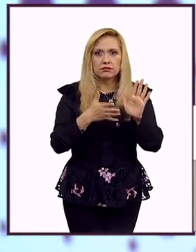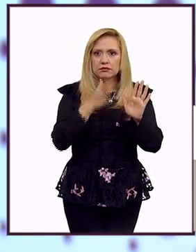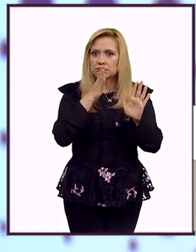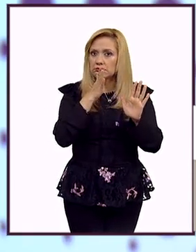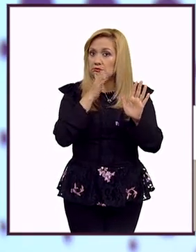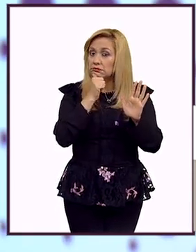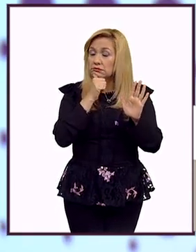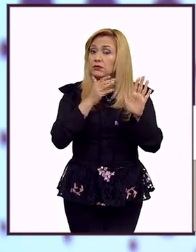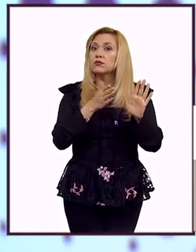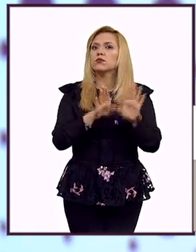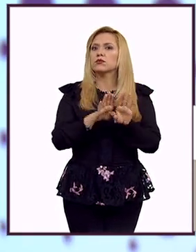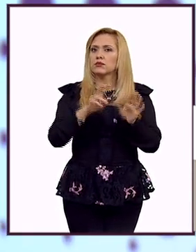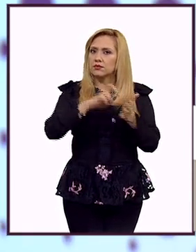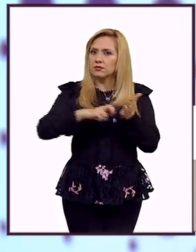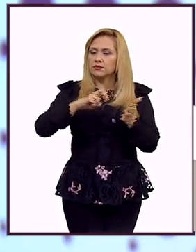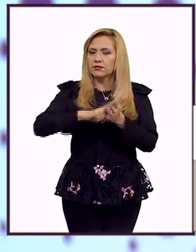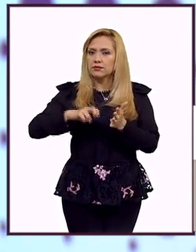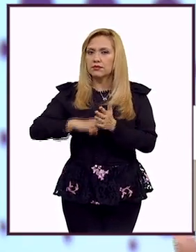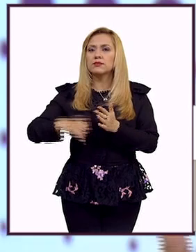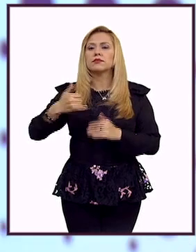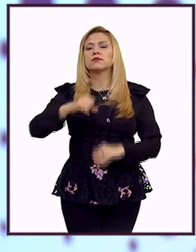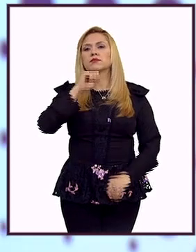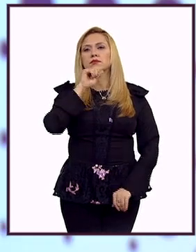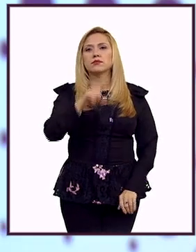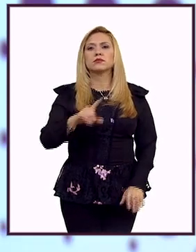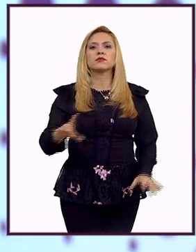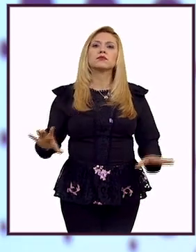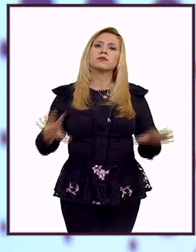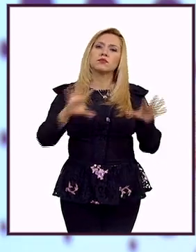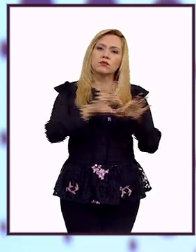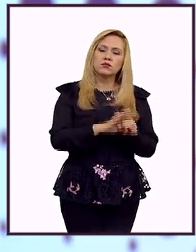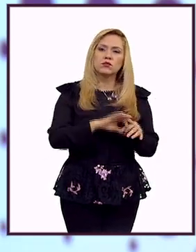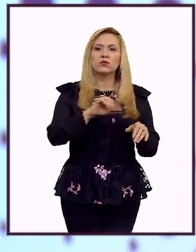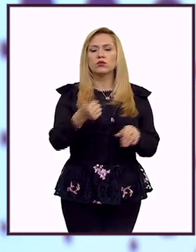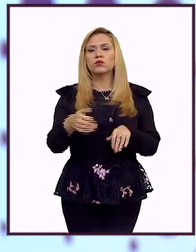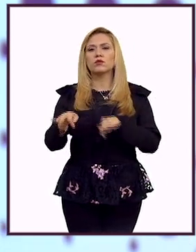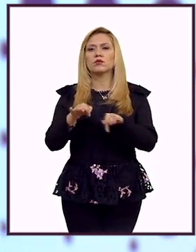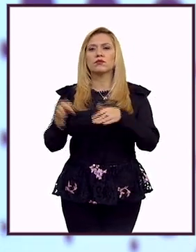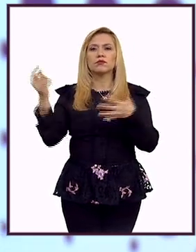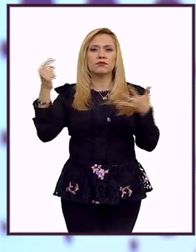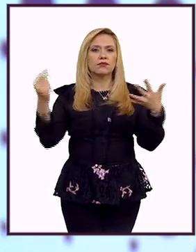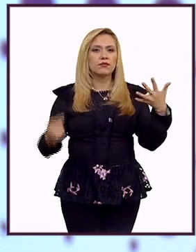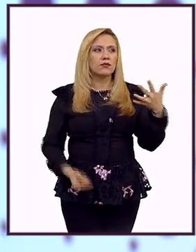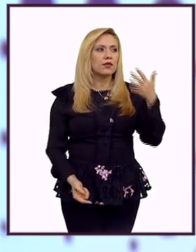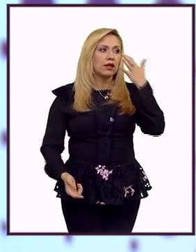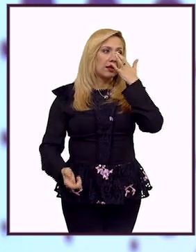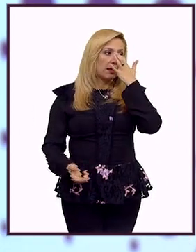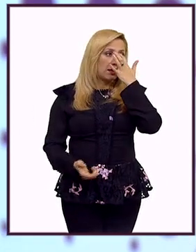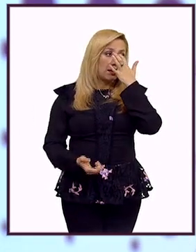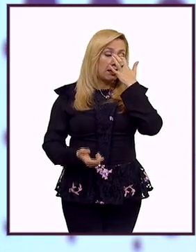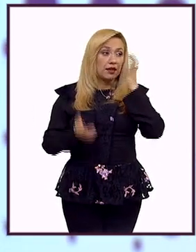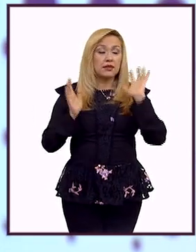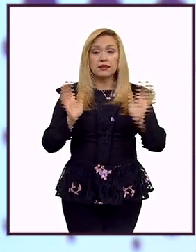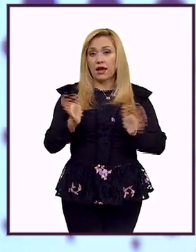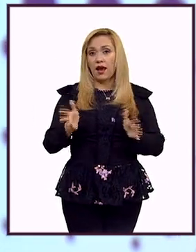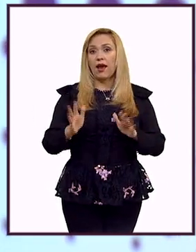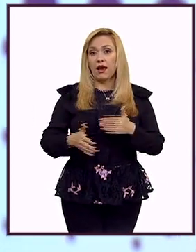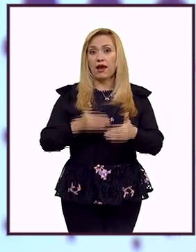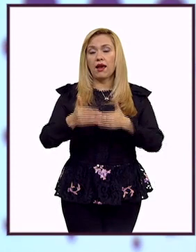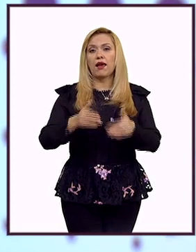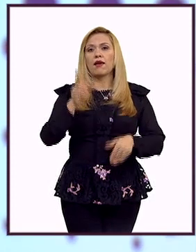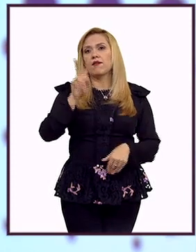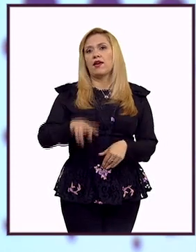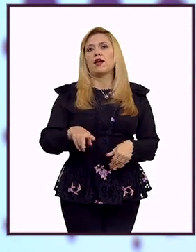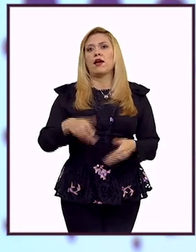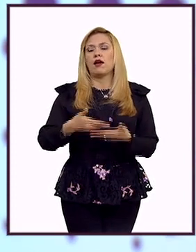implementación, ya en la práctica. Y sin duda también unirla a otras agendas, ¿no? Como decía un poco Isaías, unirla a otras agendas que ya están en curso. Sin duda